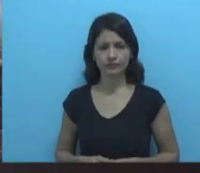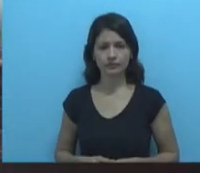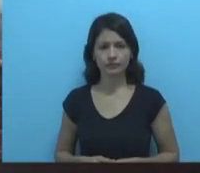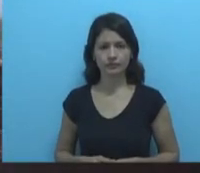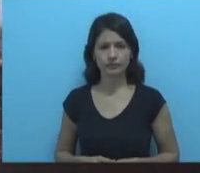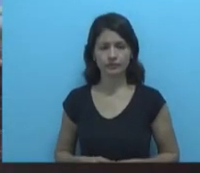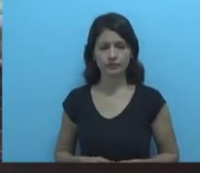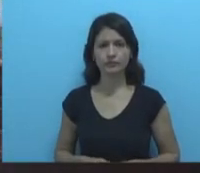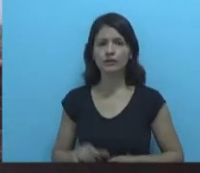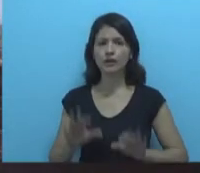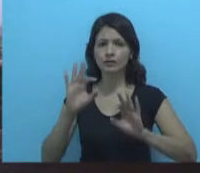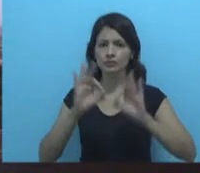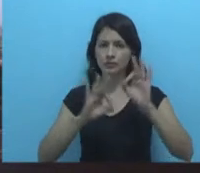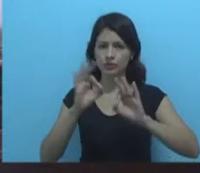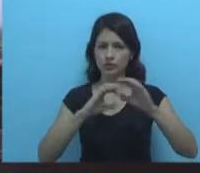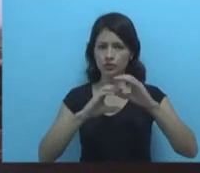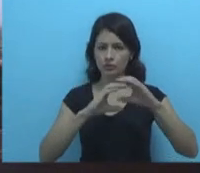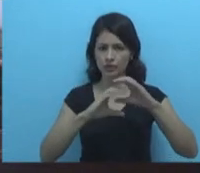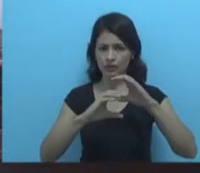Proyecto de comunicación